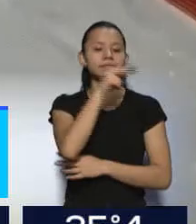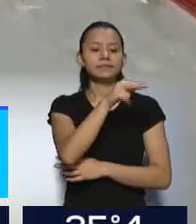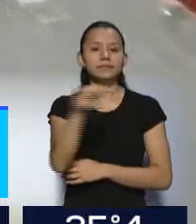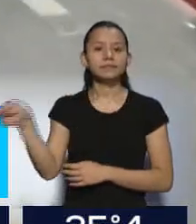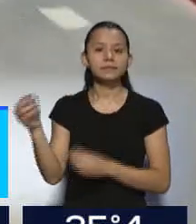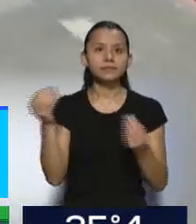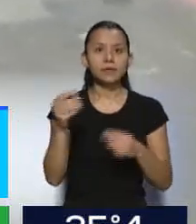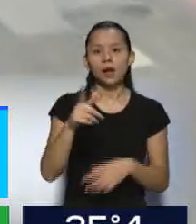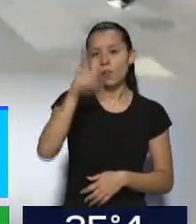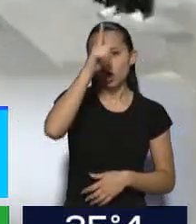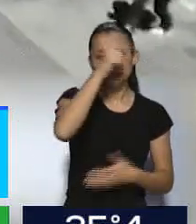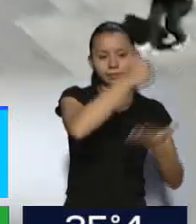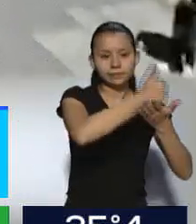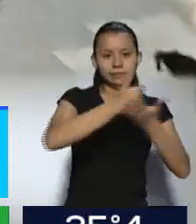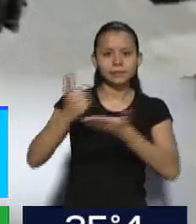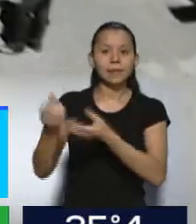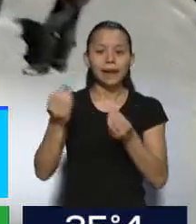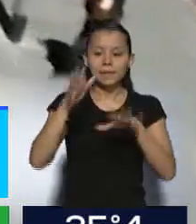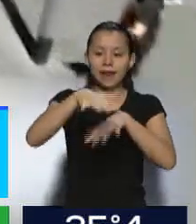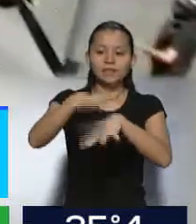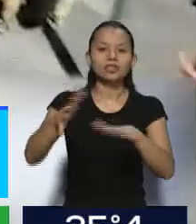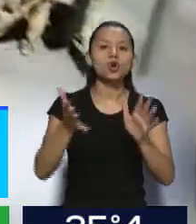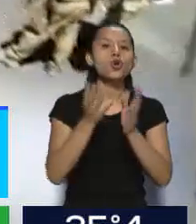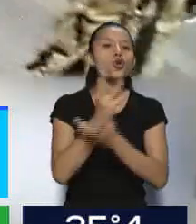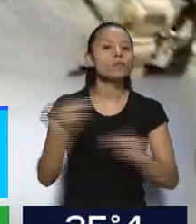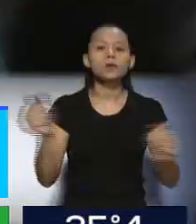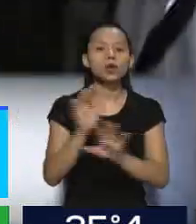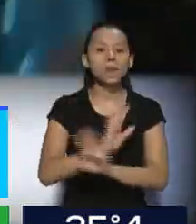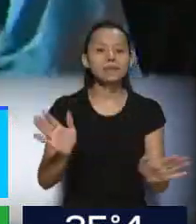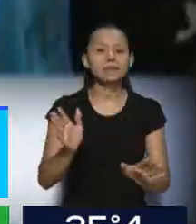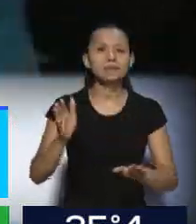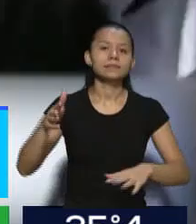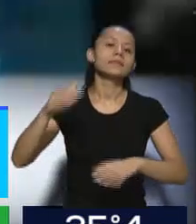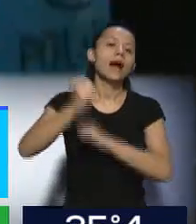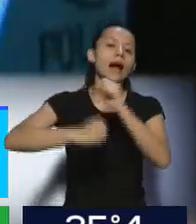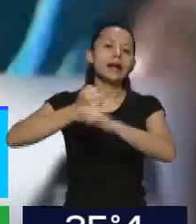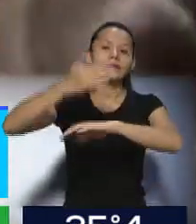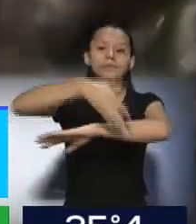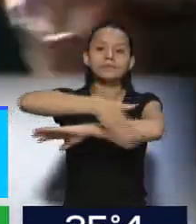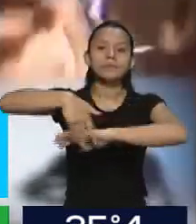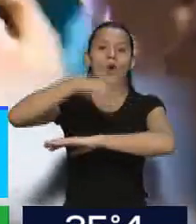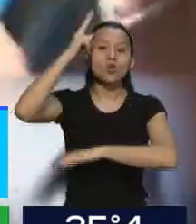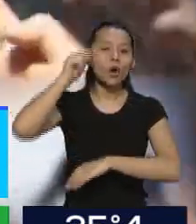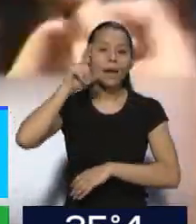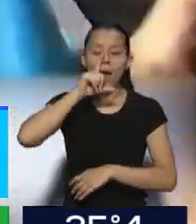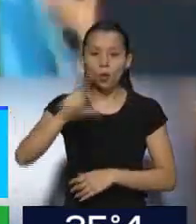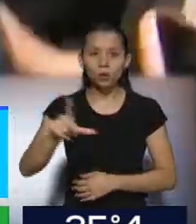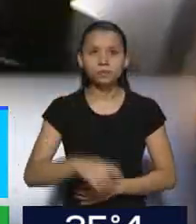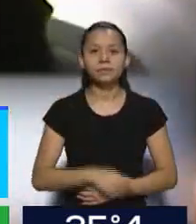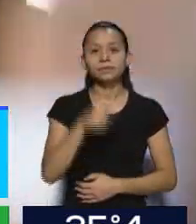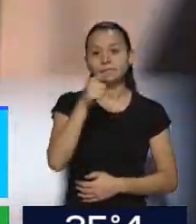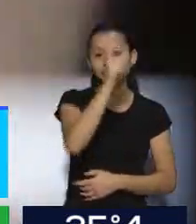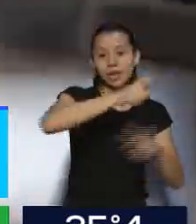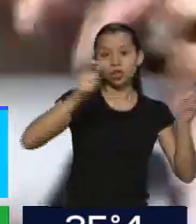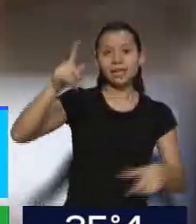terminar desconcentrando la manifestación hacia la avenida 9 de Julio. Y así se llevaban a uno de los 7 detenidos.